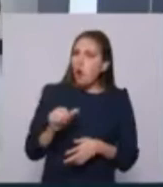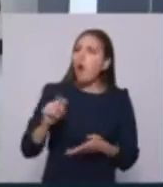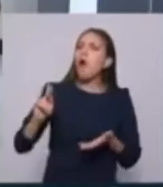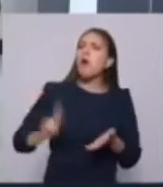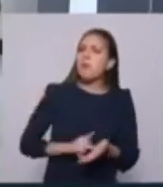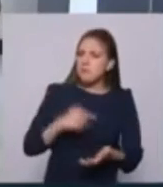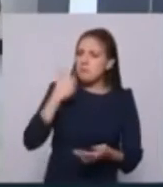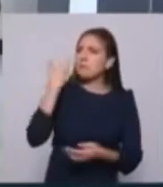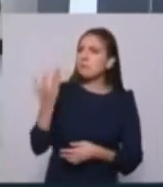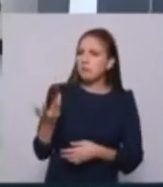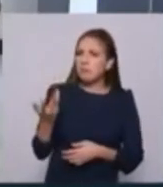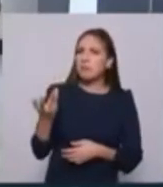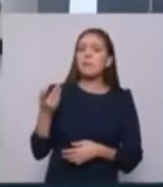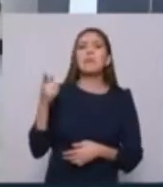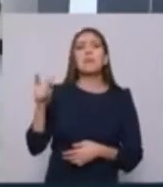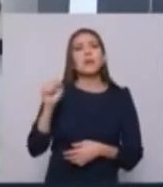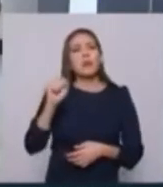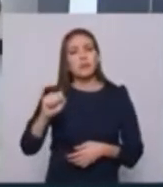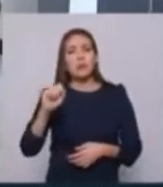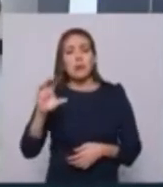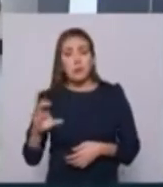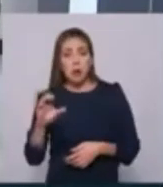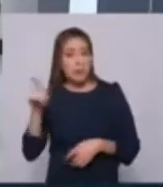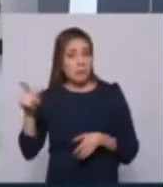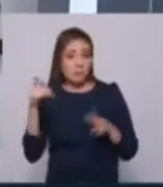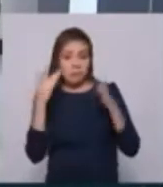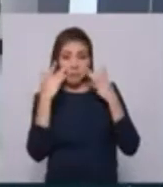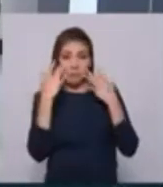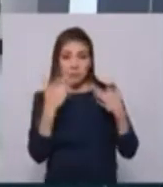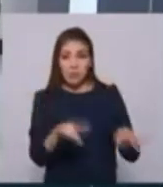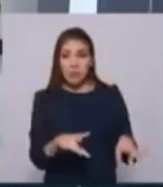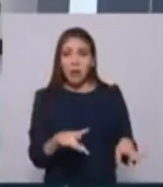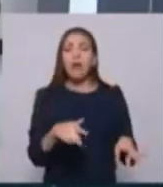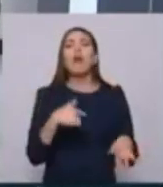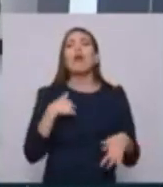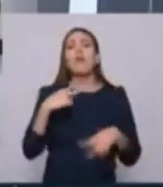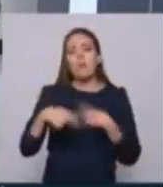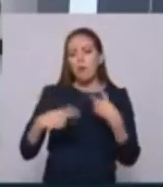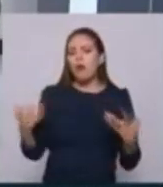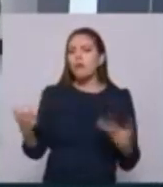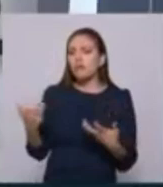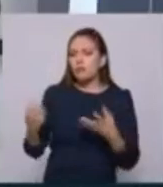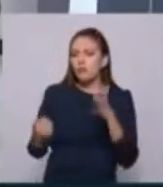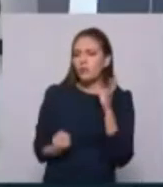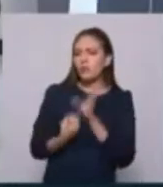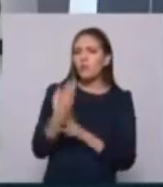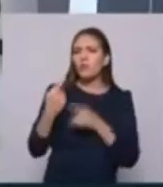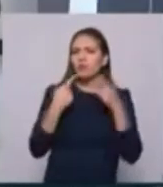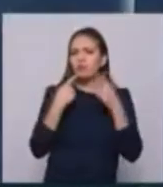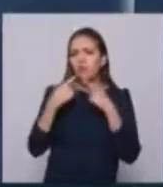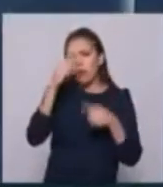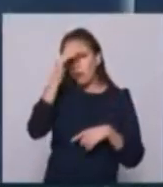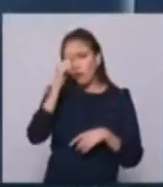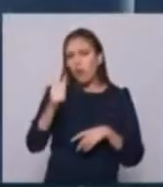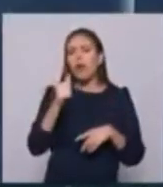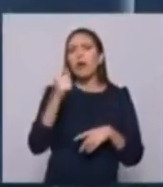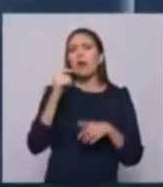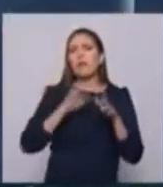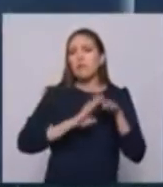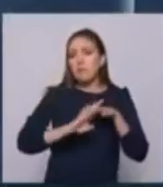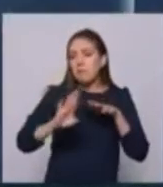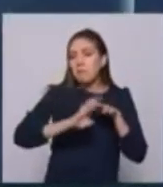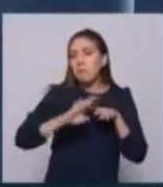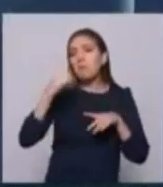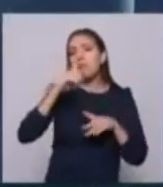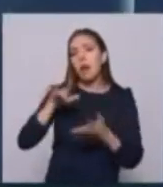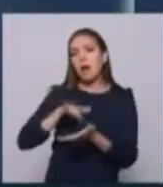la Suprema Corte se retira, yo voy entonces a generar un acuerdo migratorio para estos jóvenes. Obviamente para